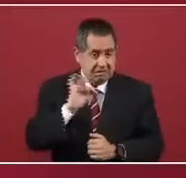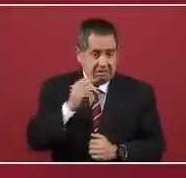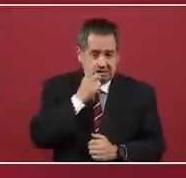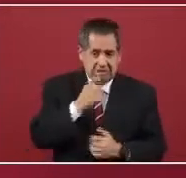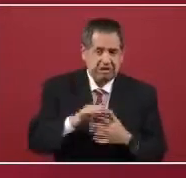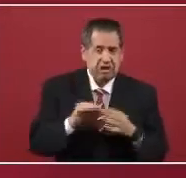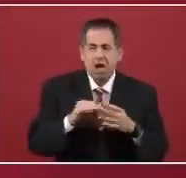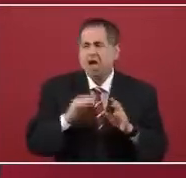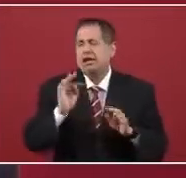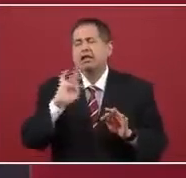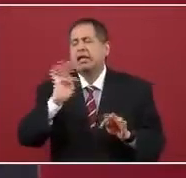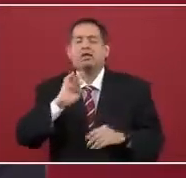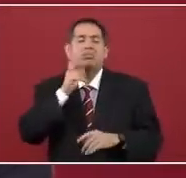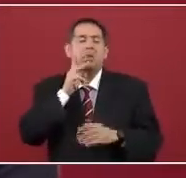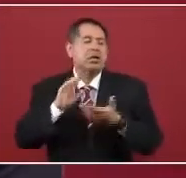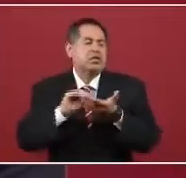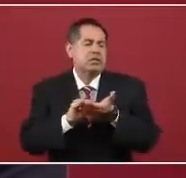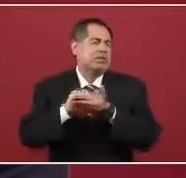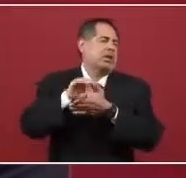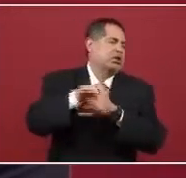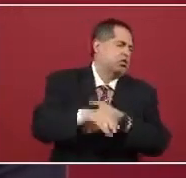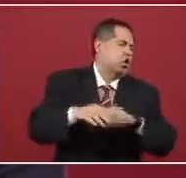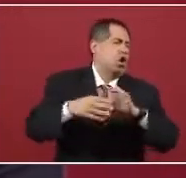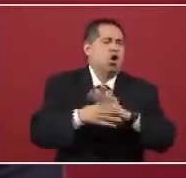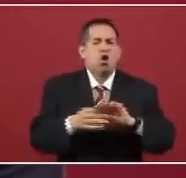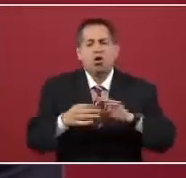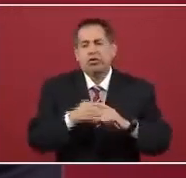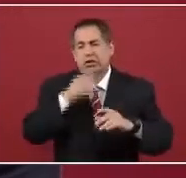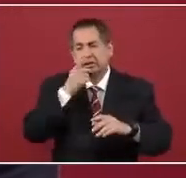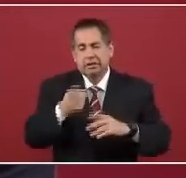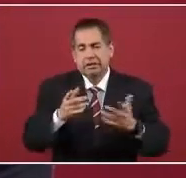que la inversión en Pemex es de